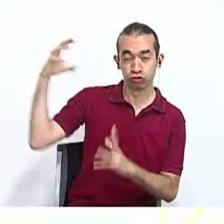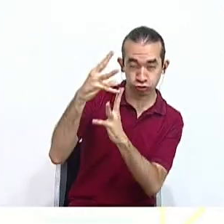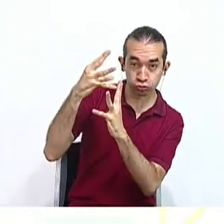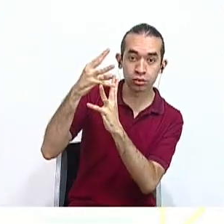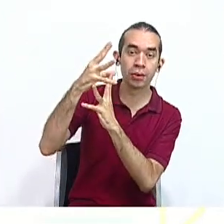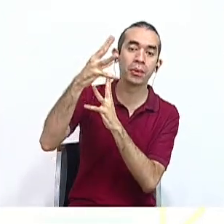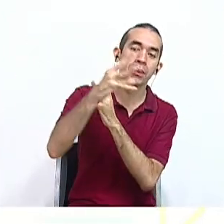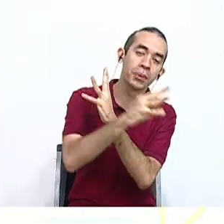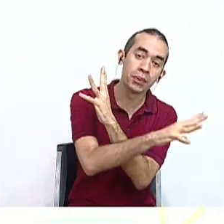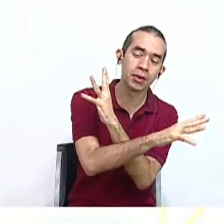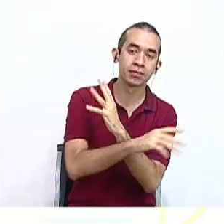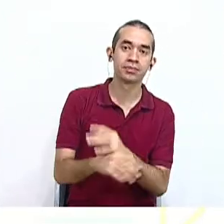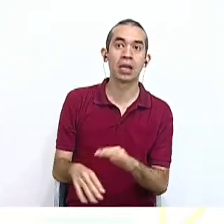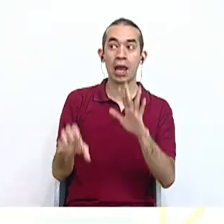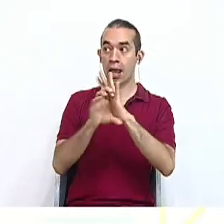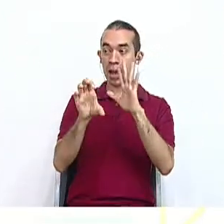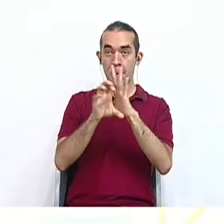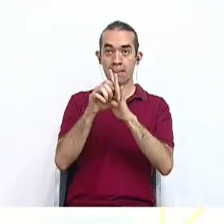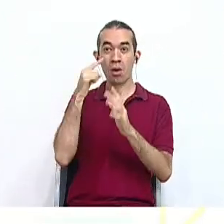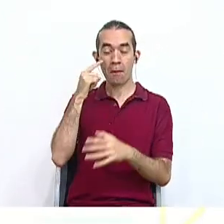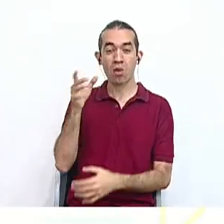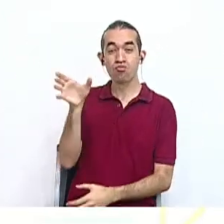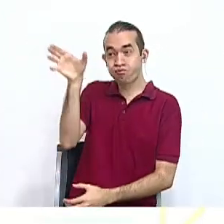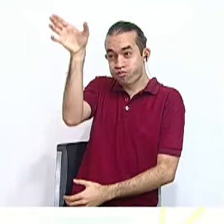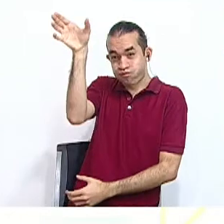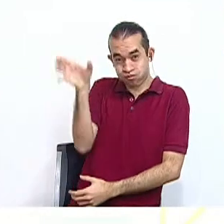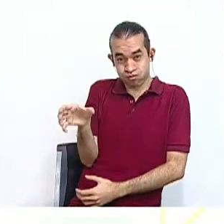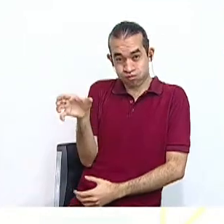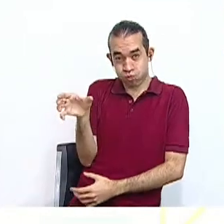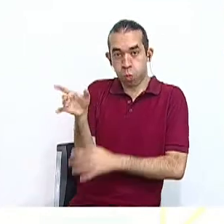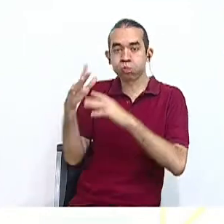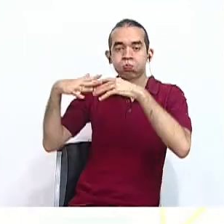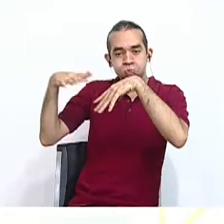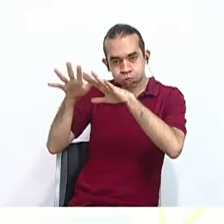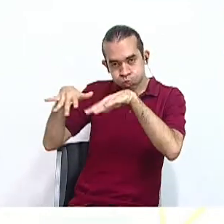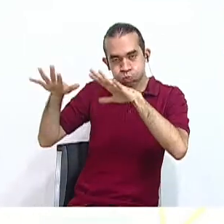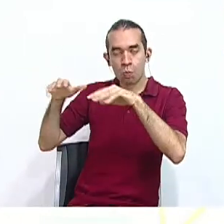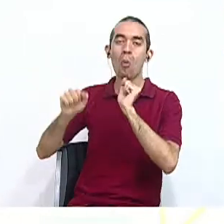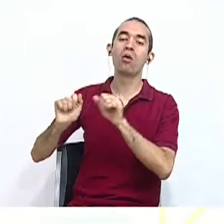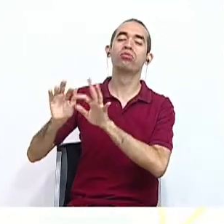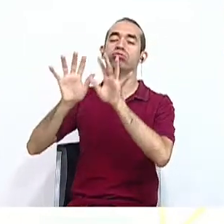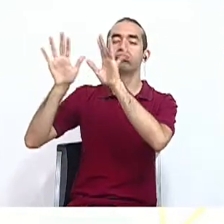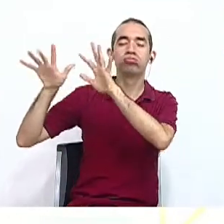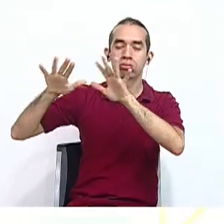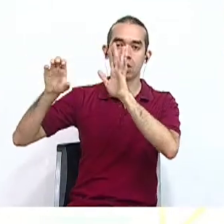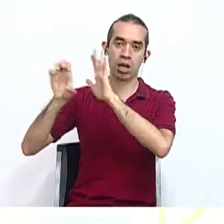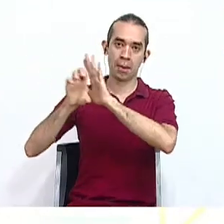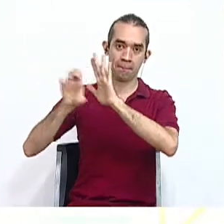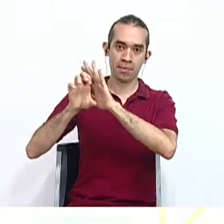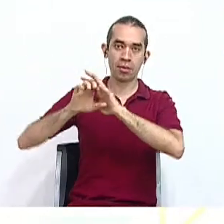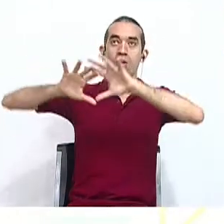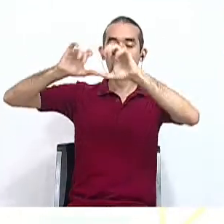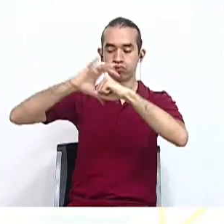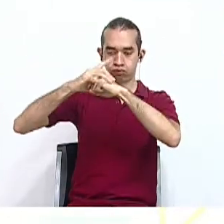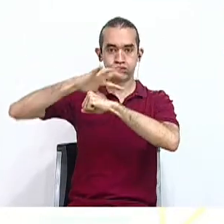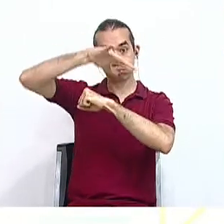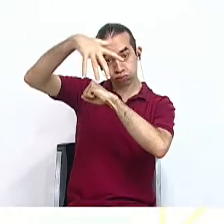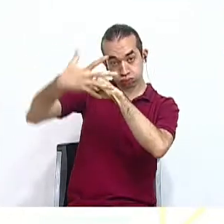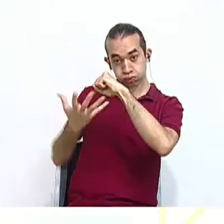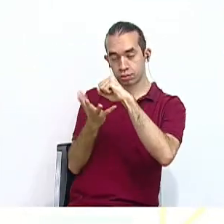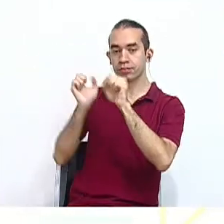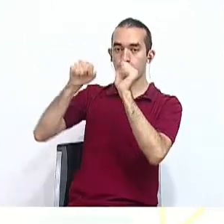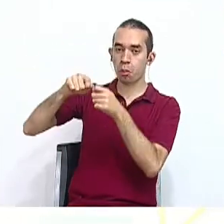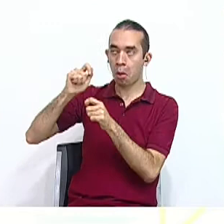tenemos un recipiente que el material es líquido. Podemos tener materiales gaseosos también, por ejemplo, en nuestra atmósfera, y podríamos